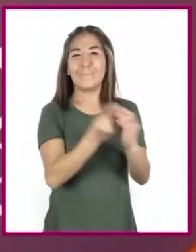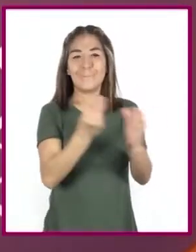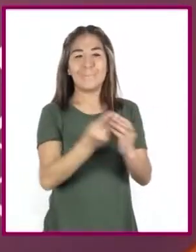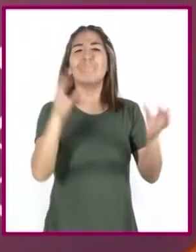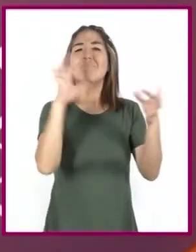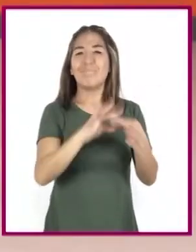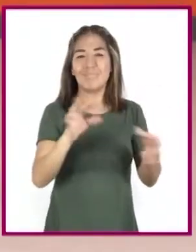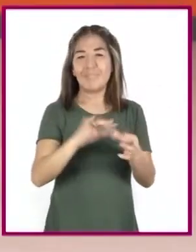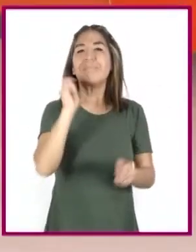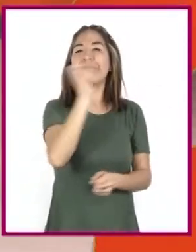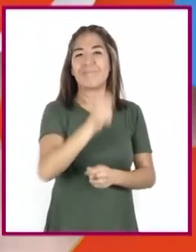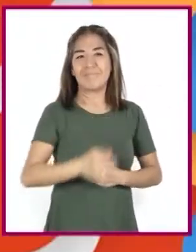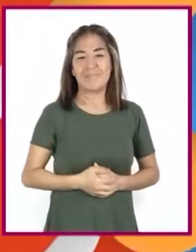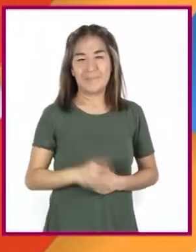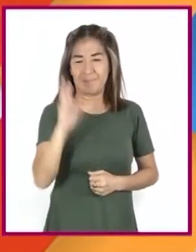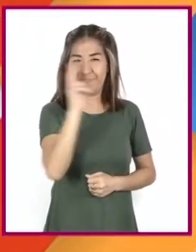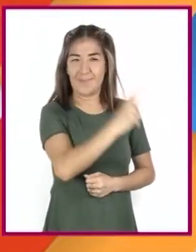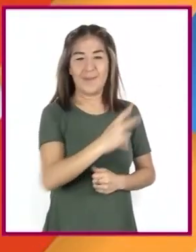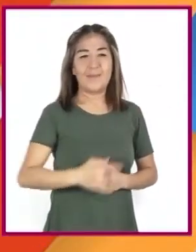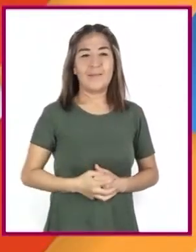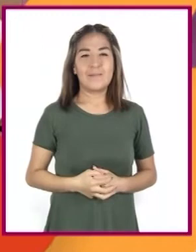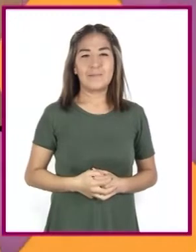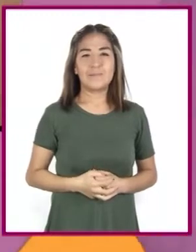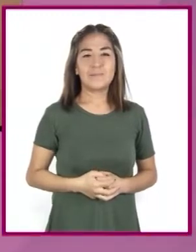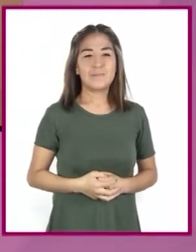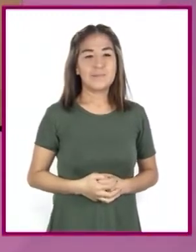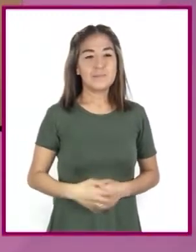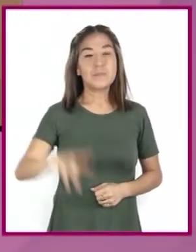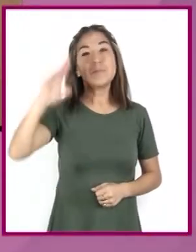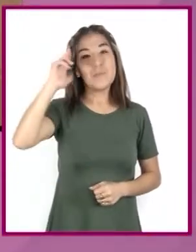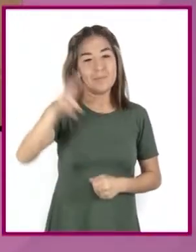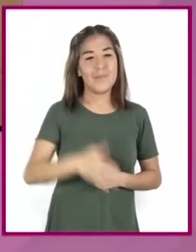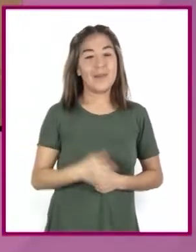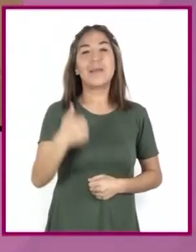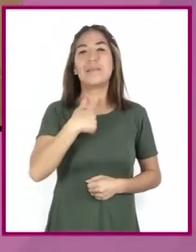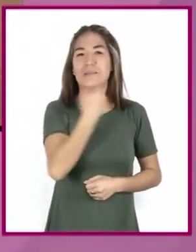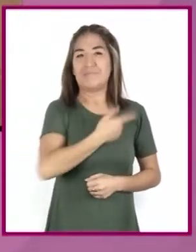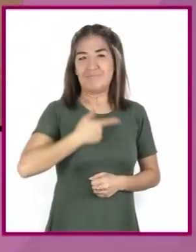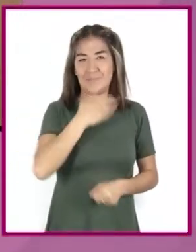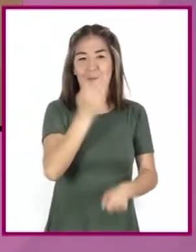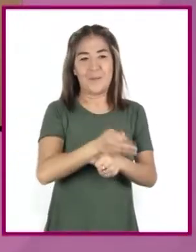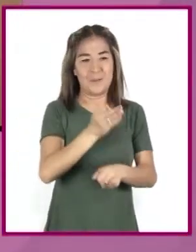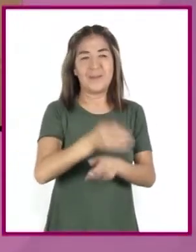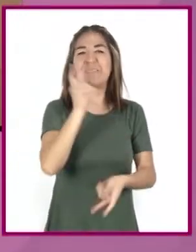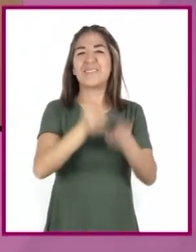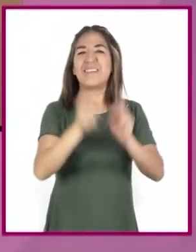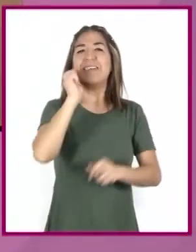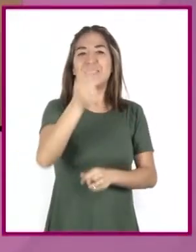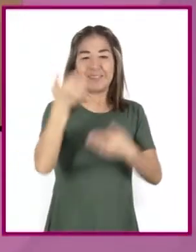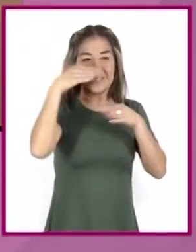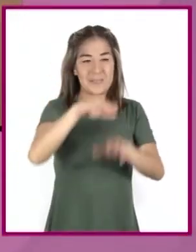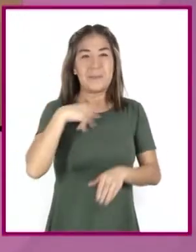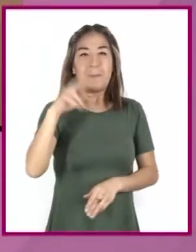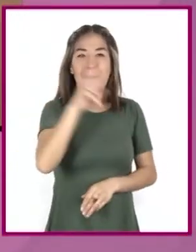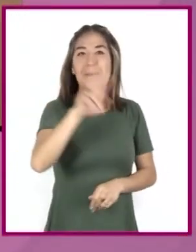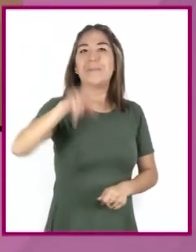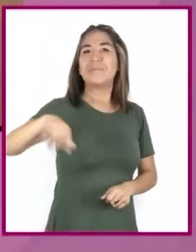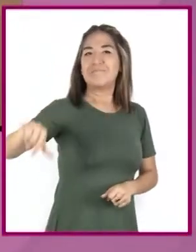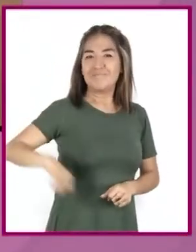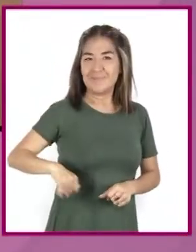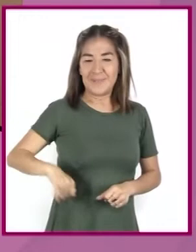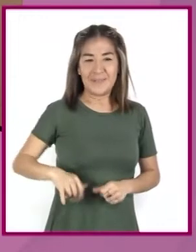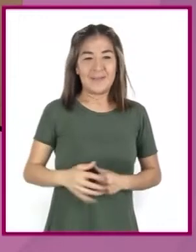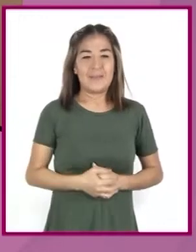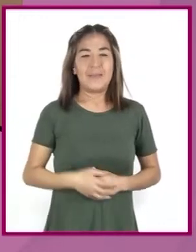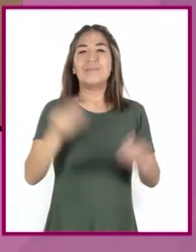platicará un poco. ¡Corre video! Hola, me da mucho gusto platicarles sobre algo que me pareció muy